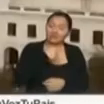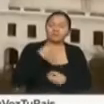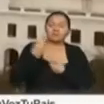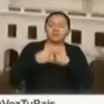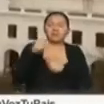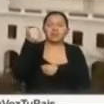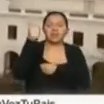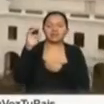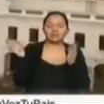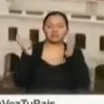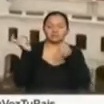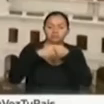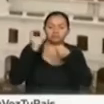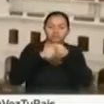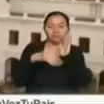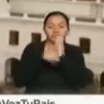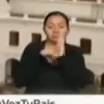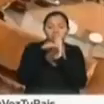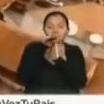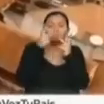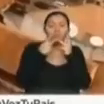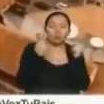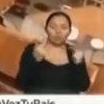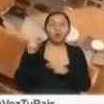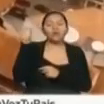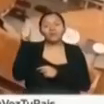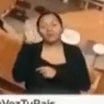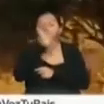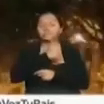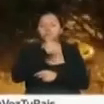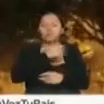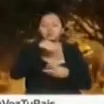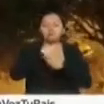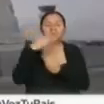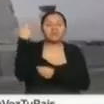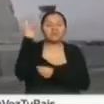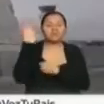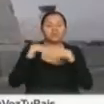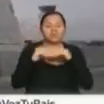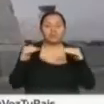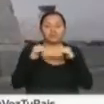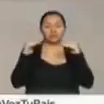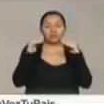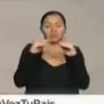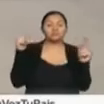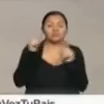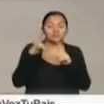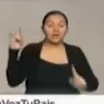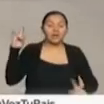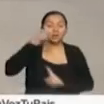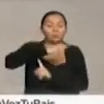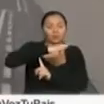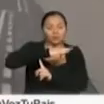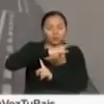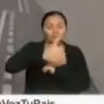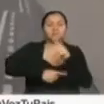10 nominados como país y sector público y 10 del sector privado en 19 categorías entre ellas el aeropuerto mariscal sucre de quito